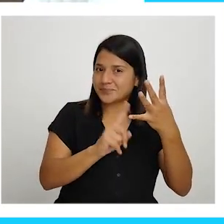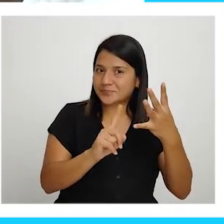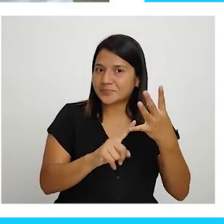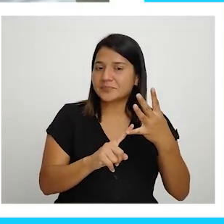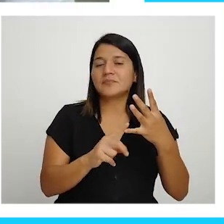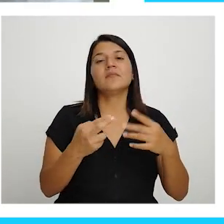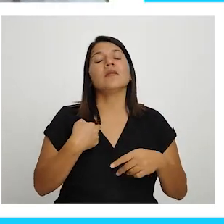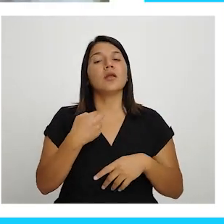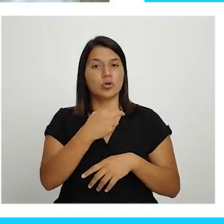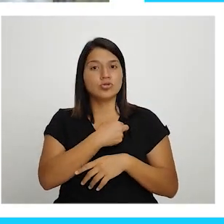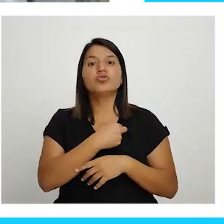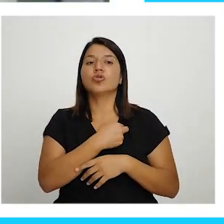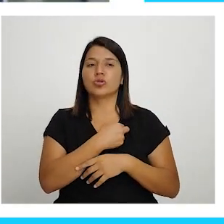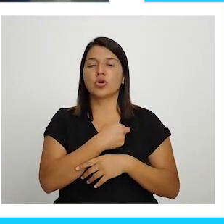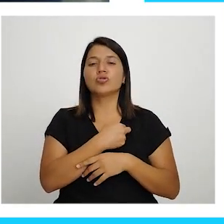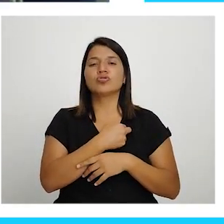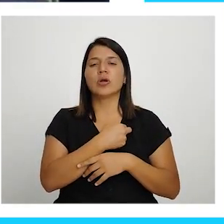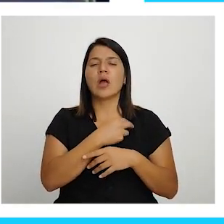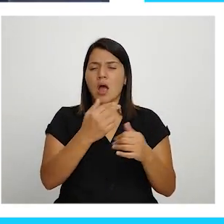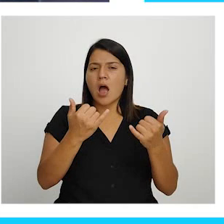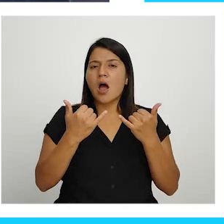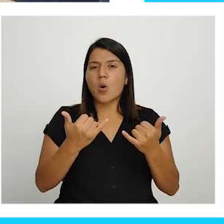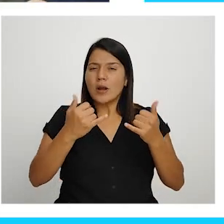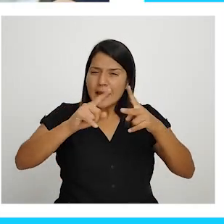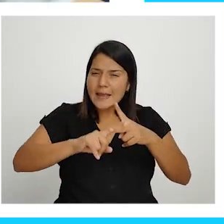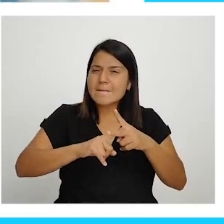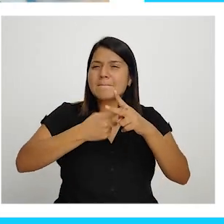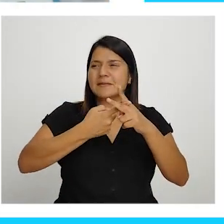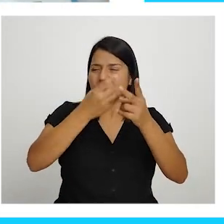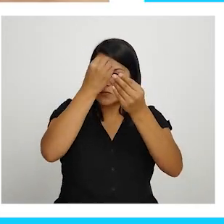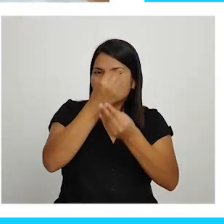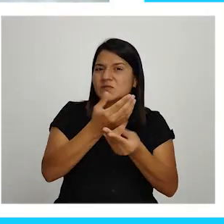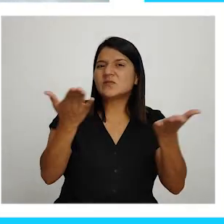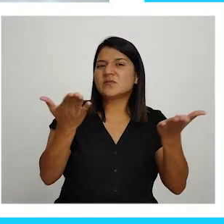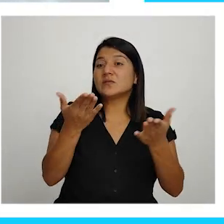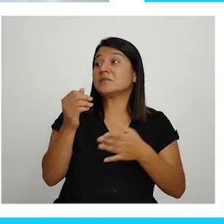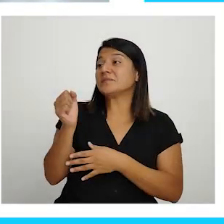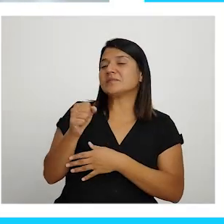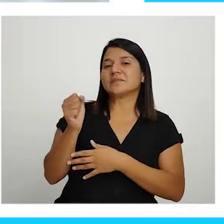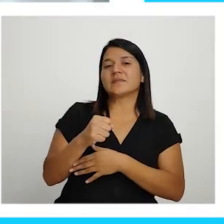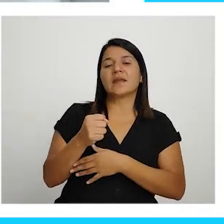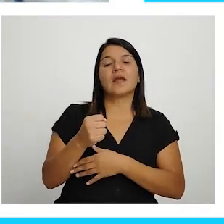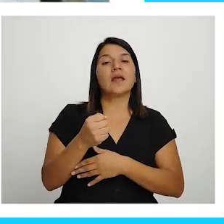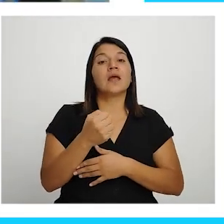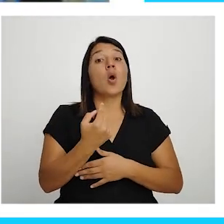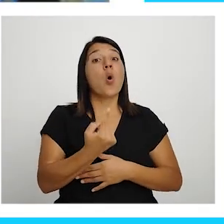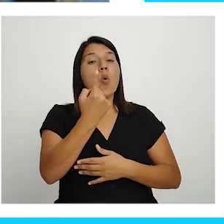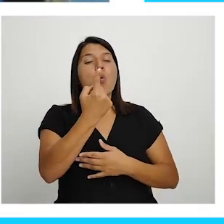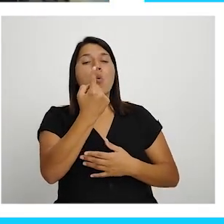estar dándole también estos días mucha divulgación, que es el